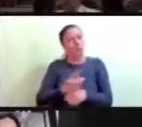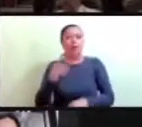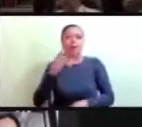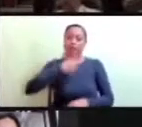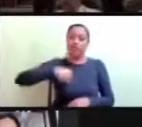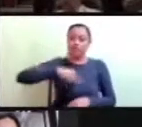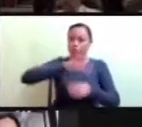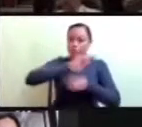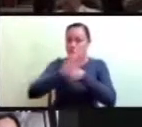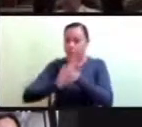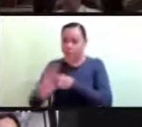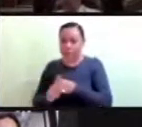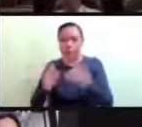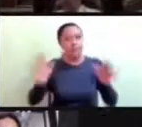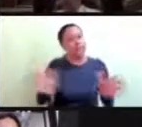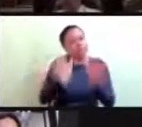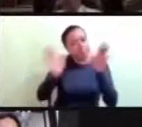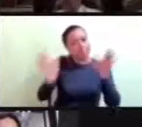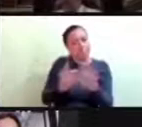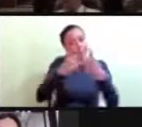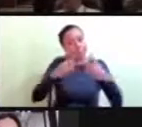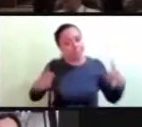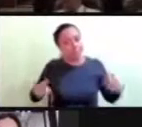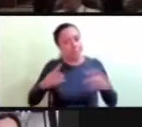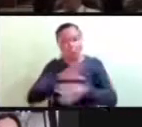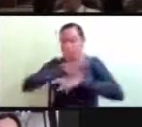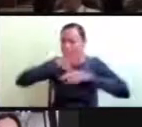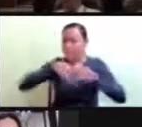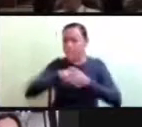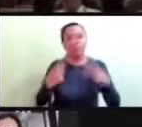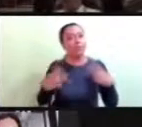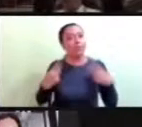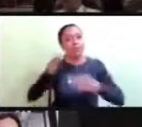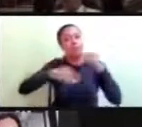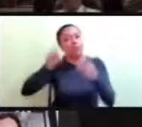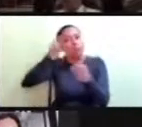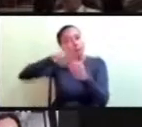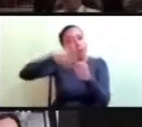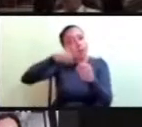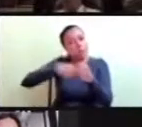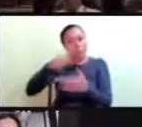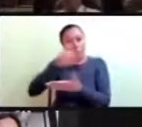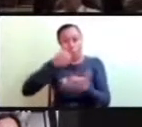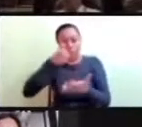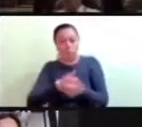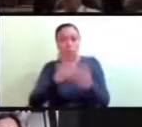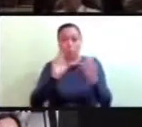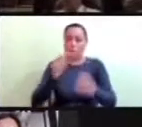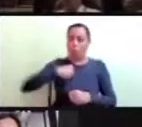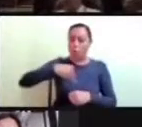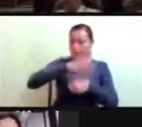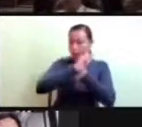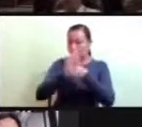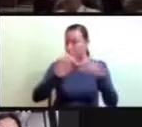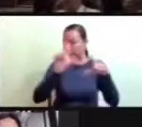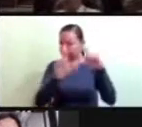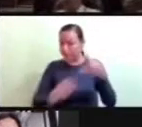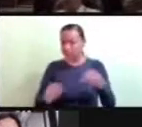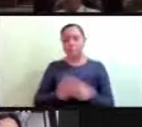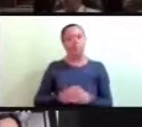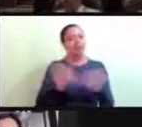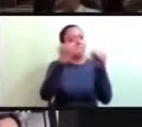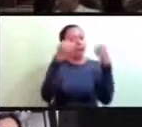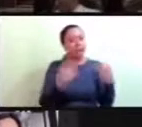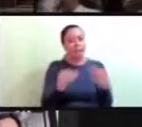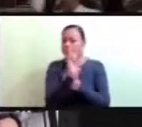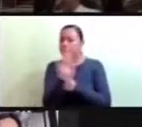el desarrollo pleno de las personas que integran nuestra ciudad y nuestra nación. Las artes son política, pues expresan